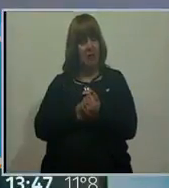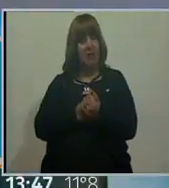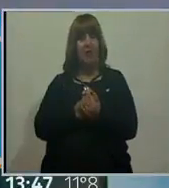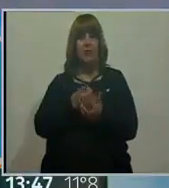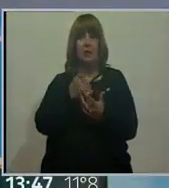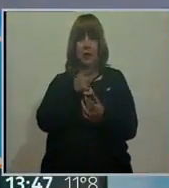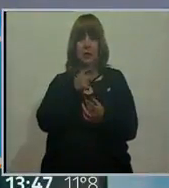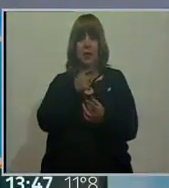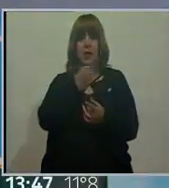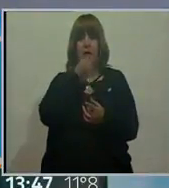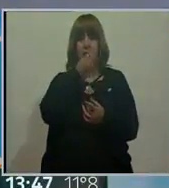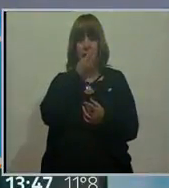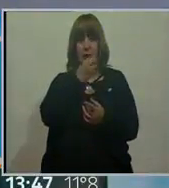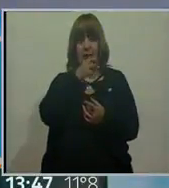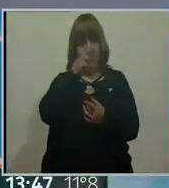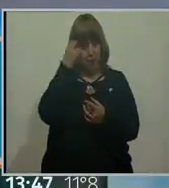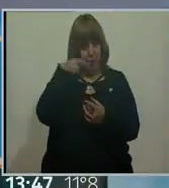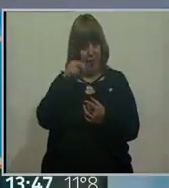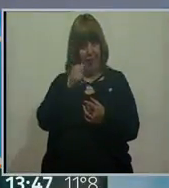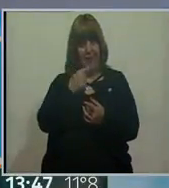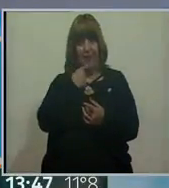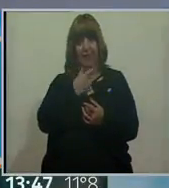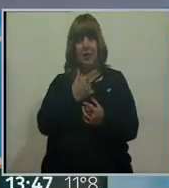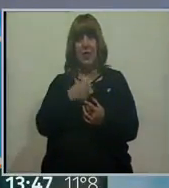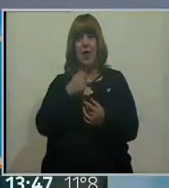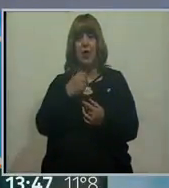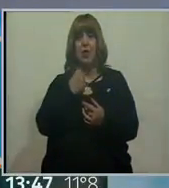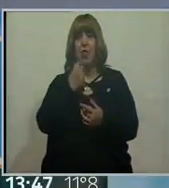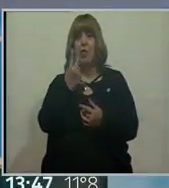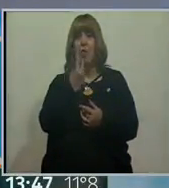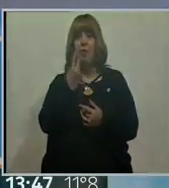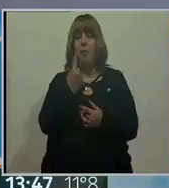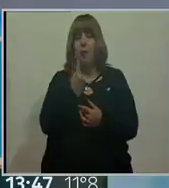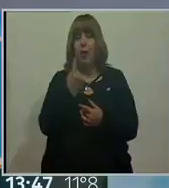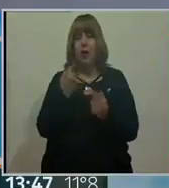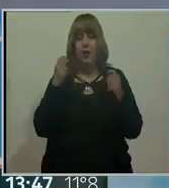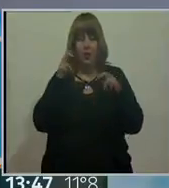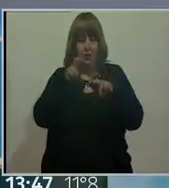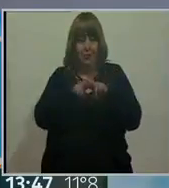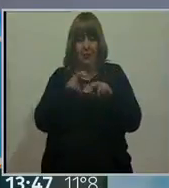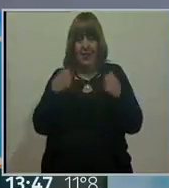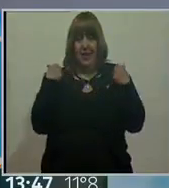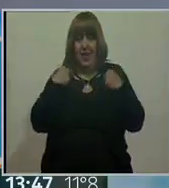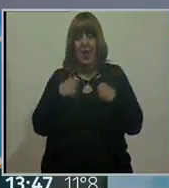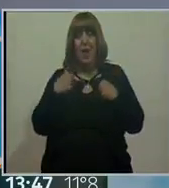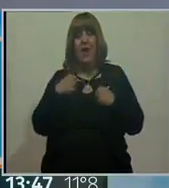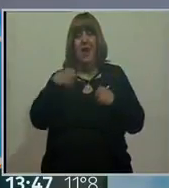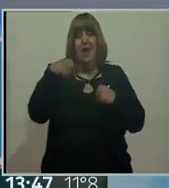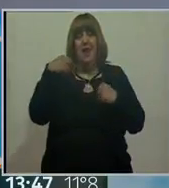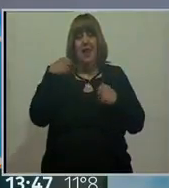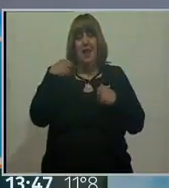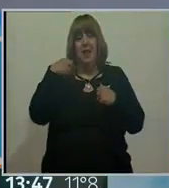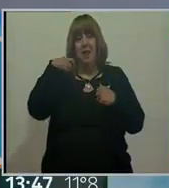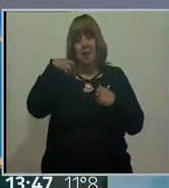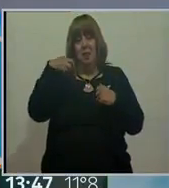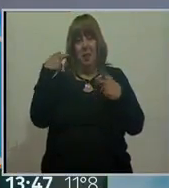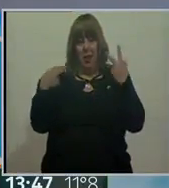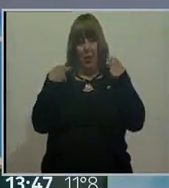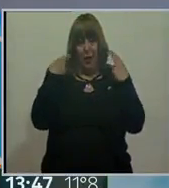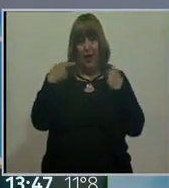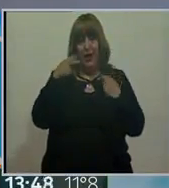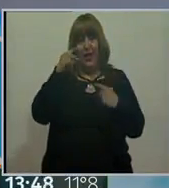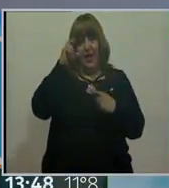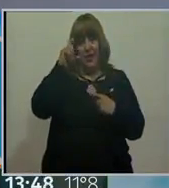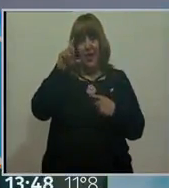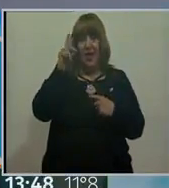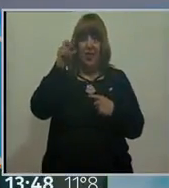Peña hace muy poquito se sentó en la peluquería de Don Mateo en un formato Sofovich. Así que no. ¿Verdad? Ahora me